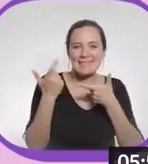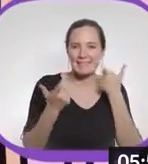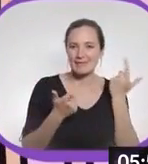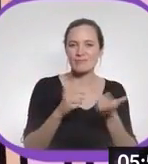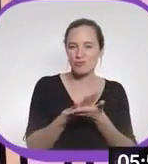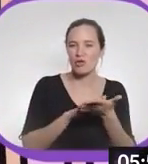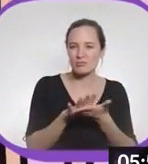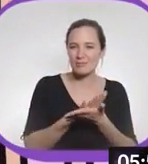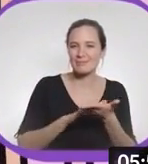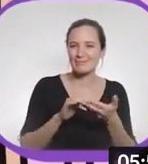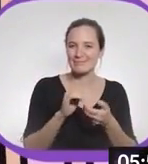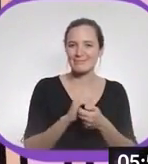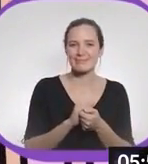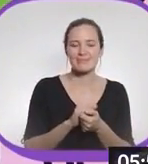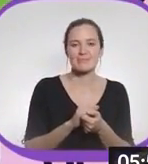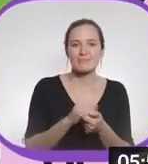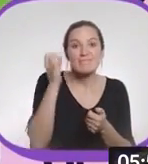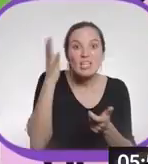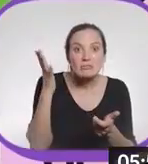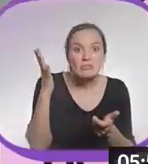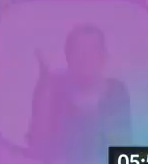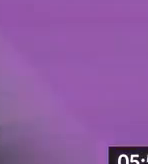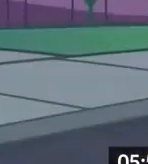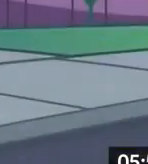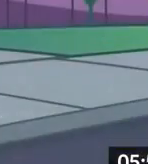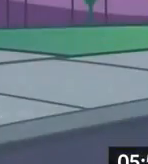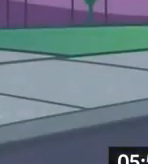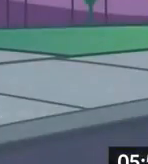¡No limpias esa forma sin mi permiso! ¡Lo siento!